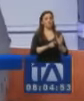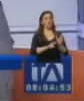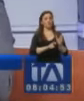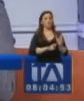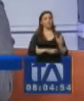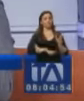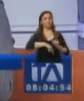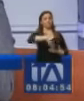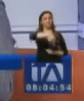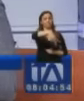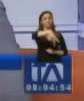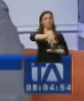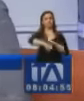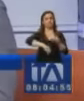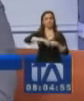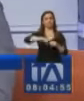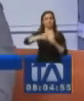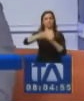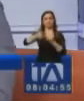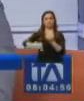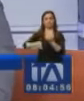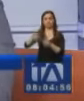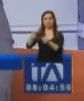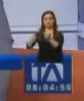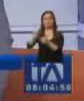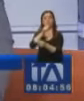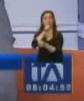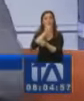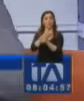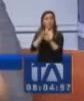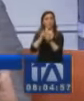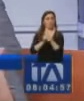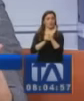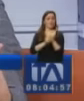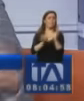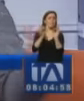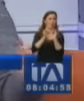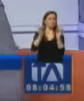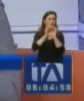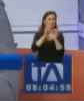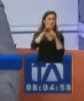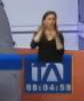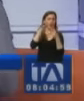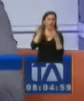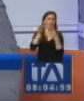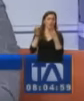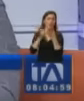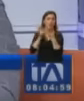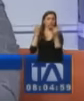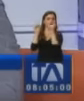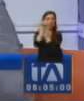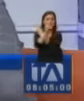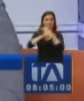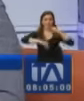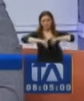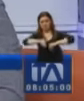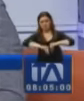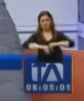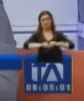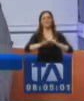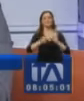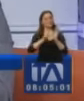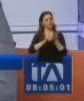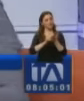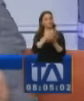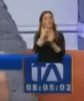hacia las bicicletas y llegando al final a los autos privados, ¿no es cierto? Mientras más opciones tenemos y mientras más conexiones la red tiene, es mucho más